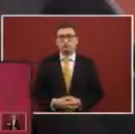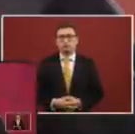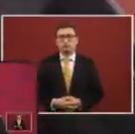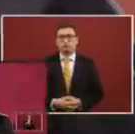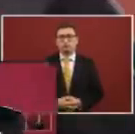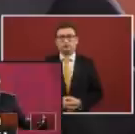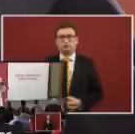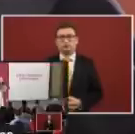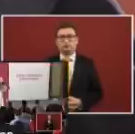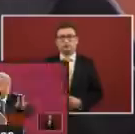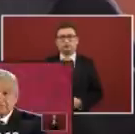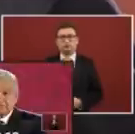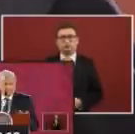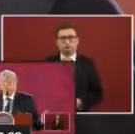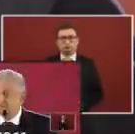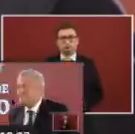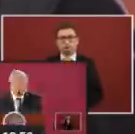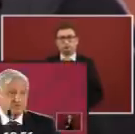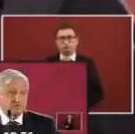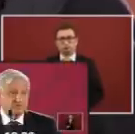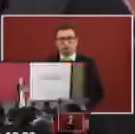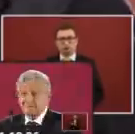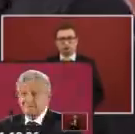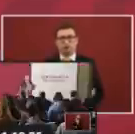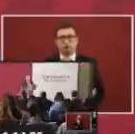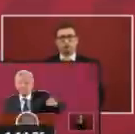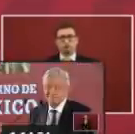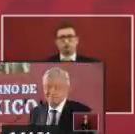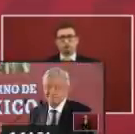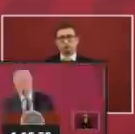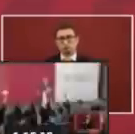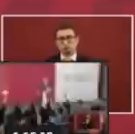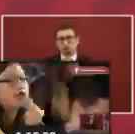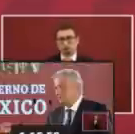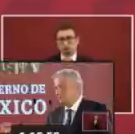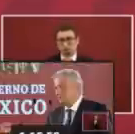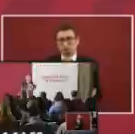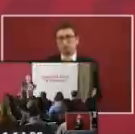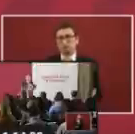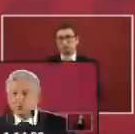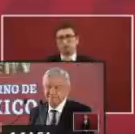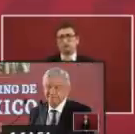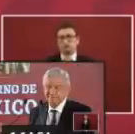el Seguro Social, y le voy a pedir también